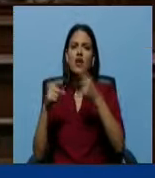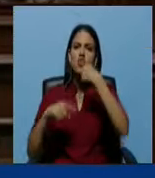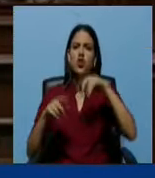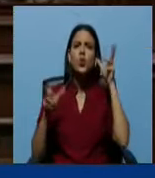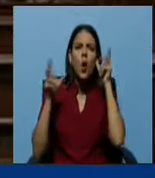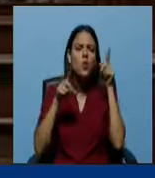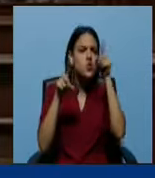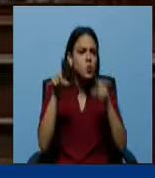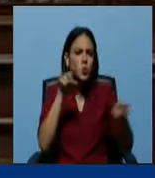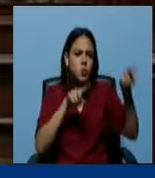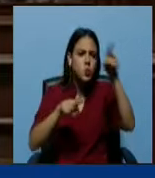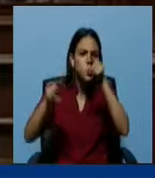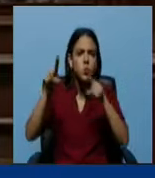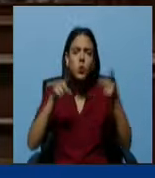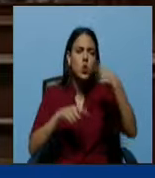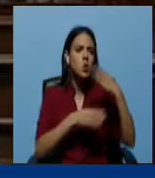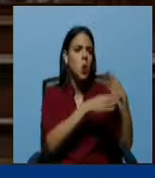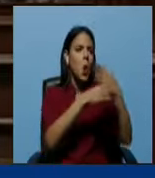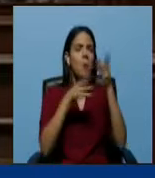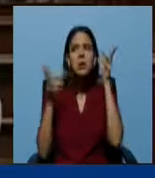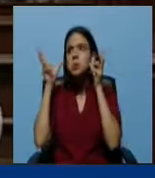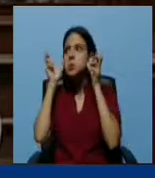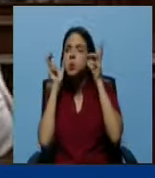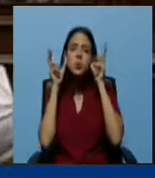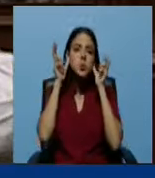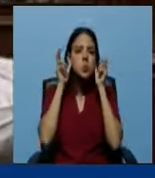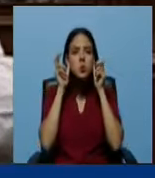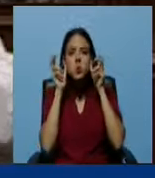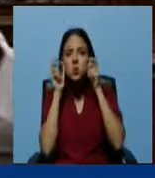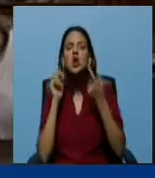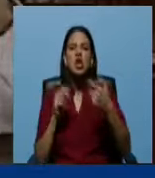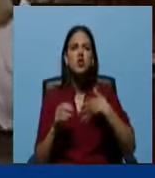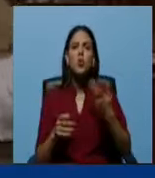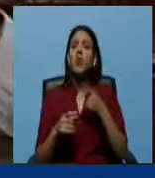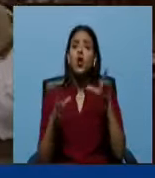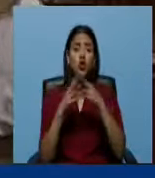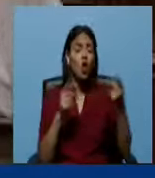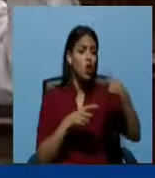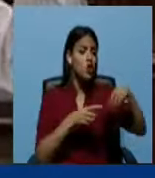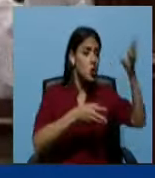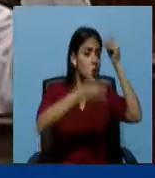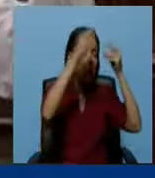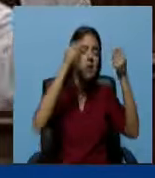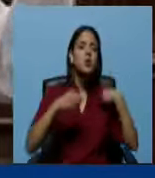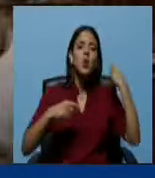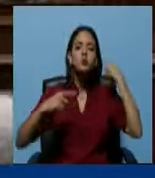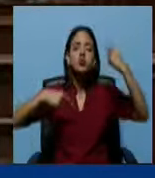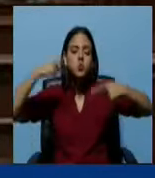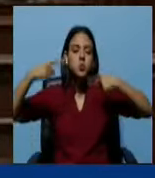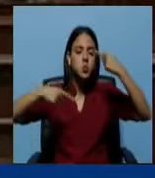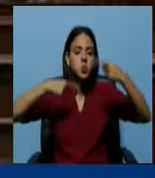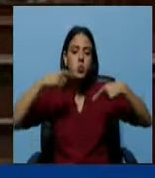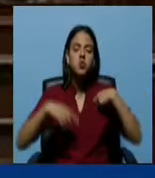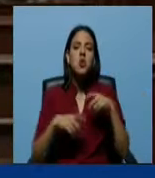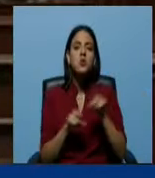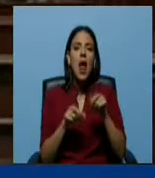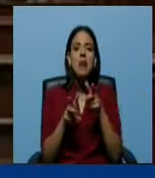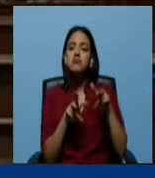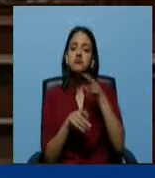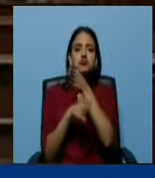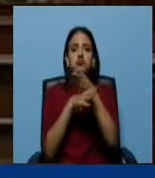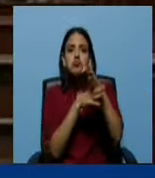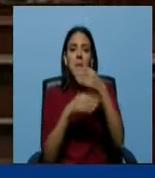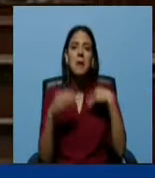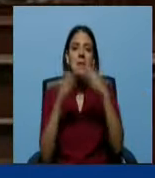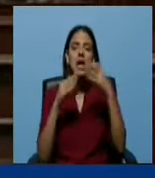una al otro mientras uno llegaba a su casa y podía reproducir todos los días dos cassettes y reproducirlo. Equivalente al